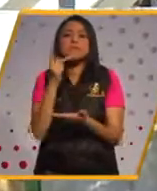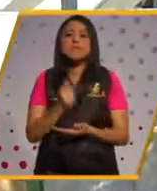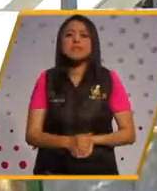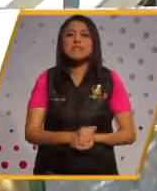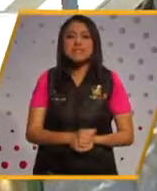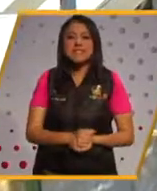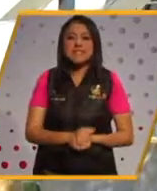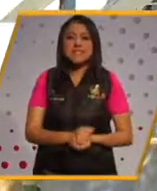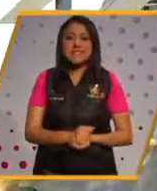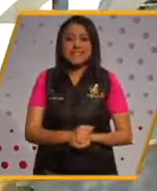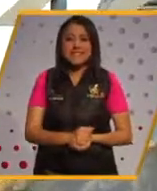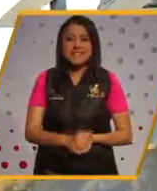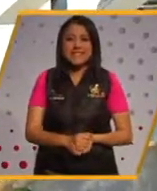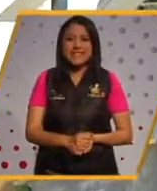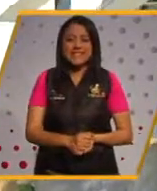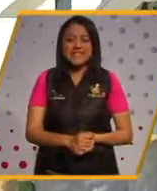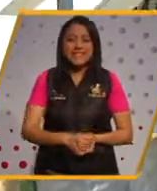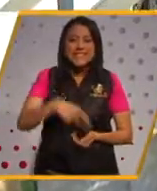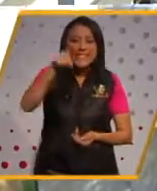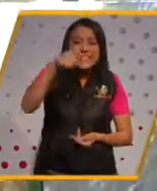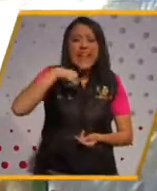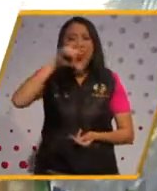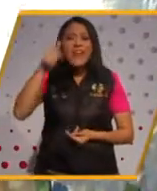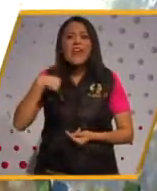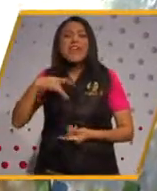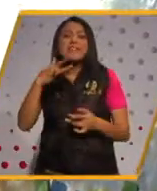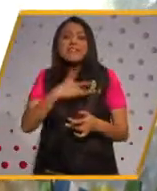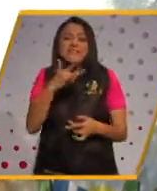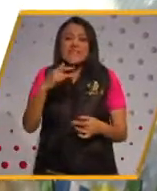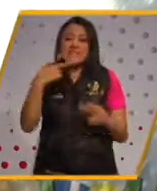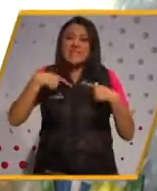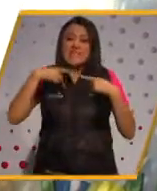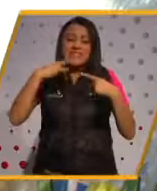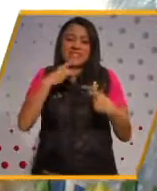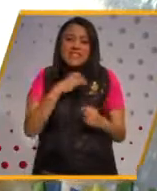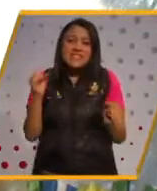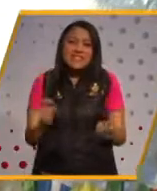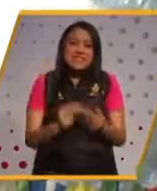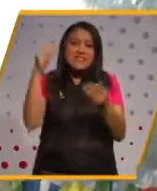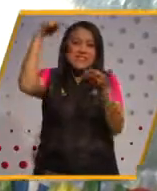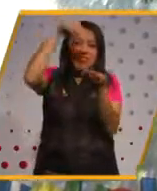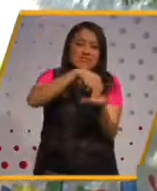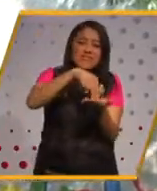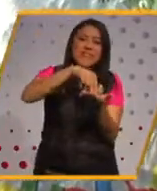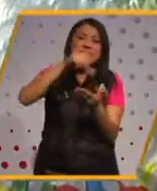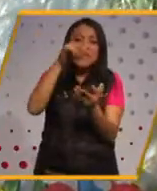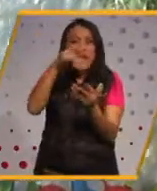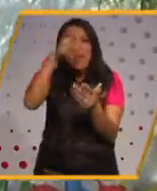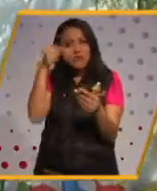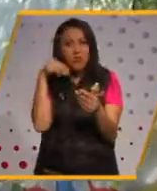ya que espera que la gente suba usted va a entrar vamos a retirar el puente